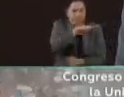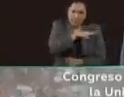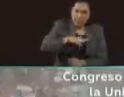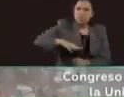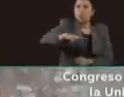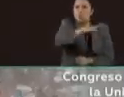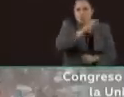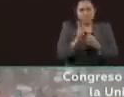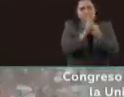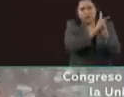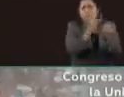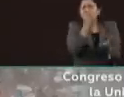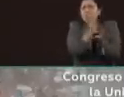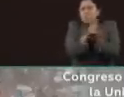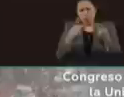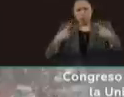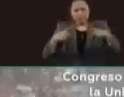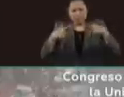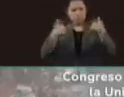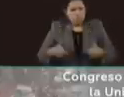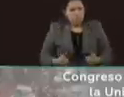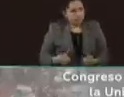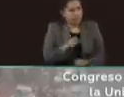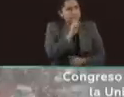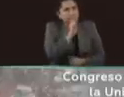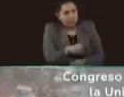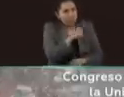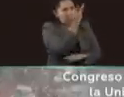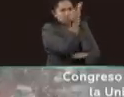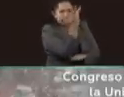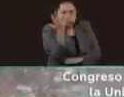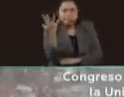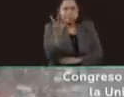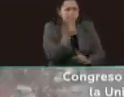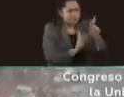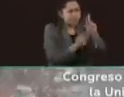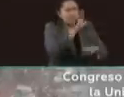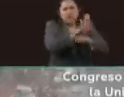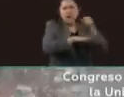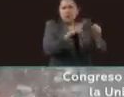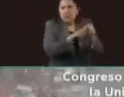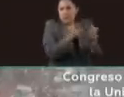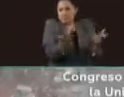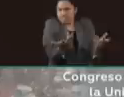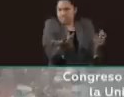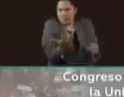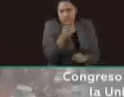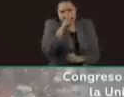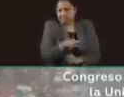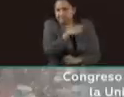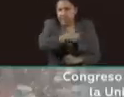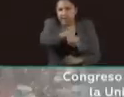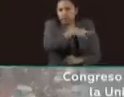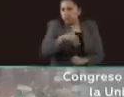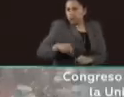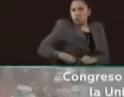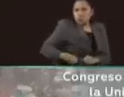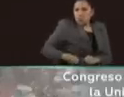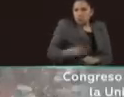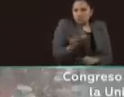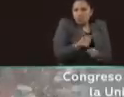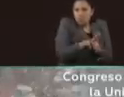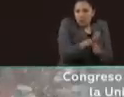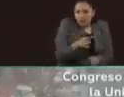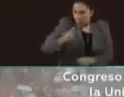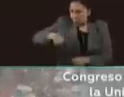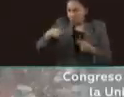humanos, sino de todas las especies vivas, que por cierto, ¿qué culpa tienen esas especies de lo irresponsables que hemos sido la raza humana? De